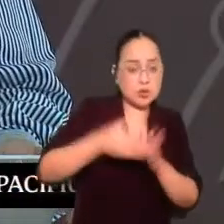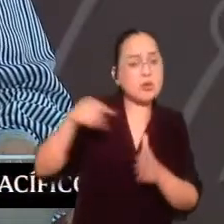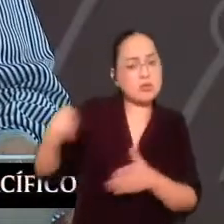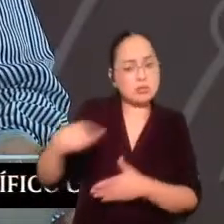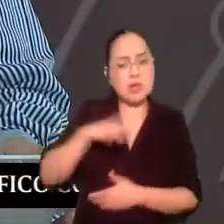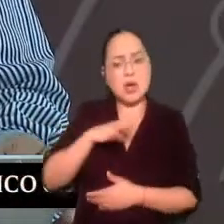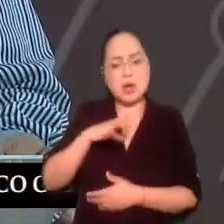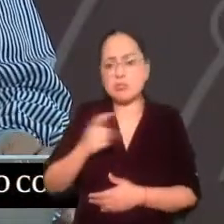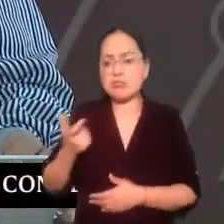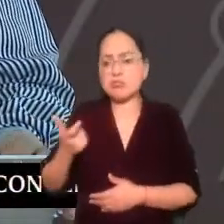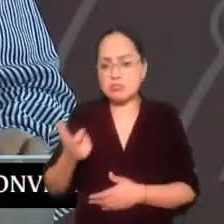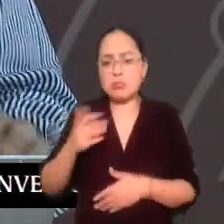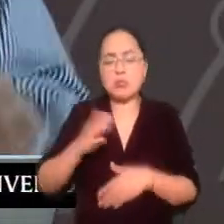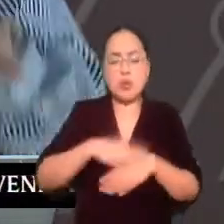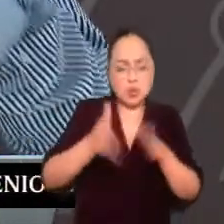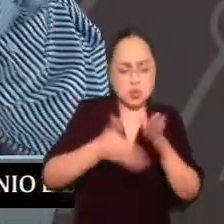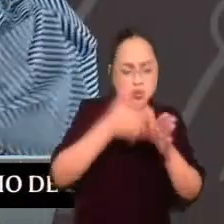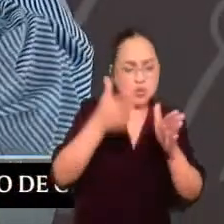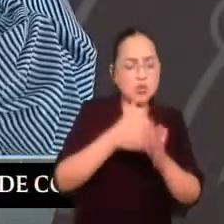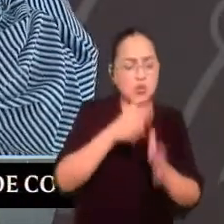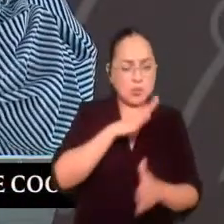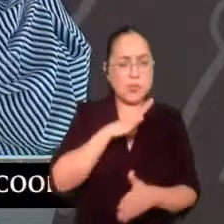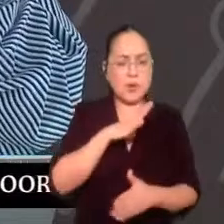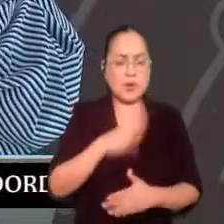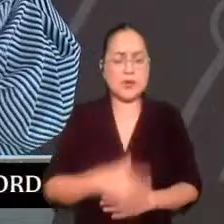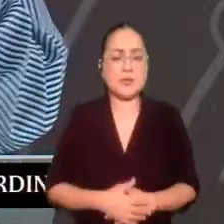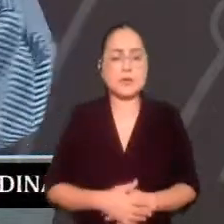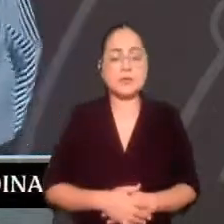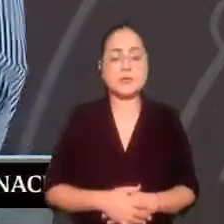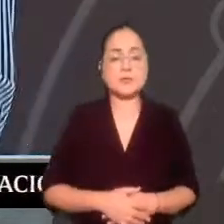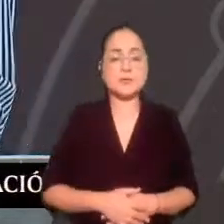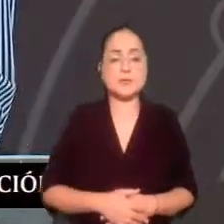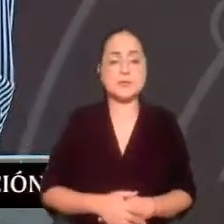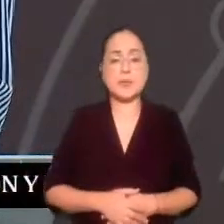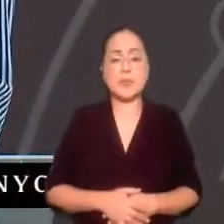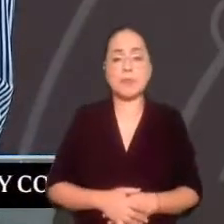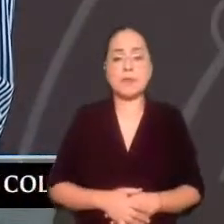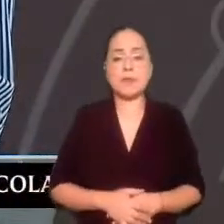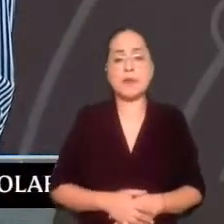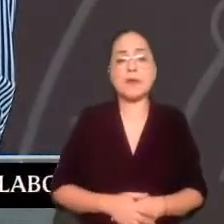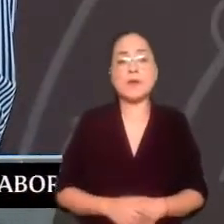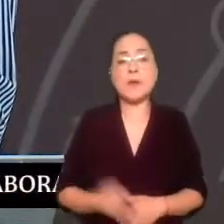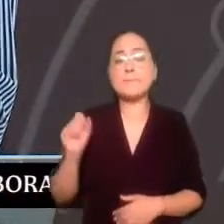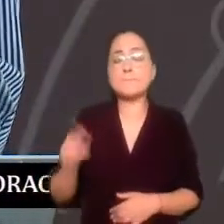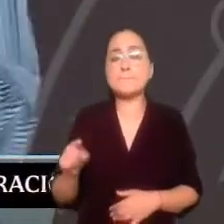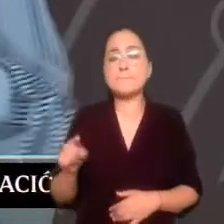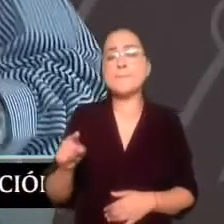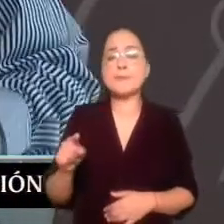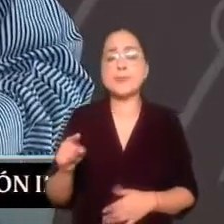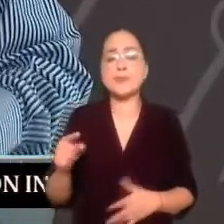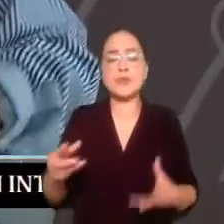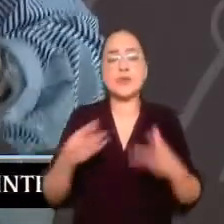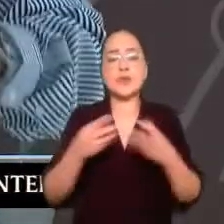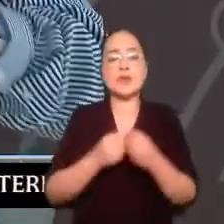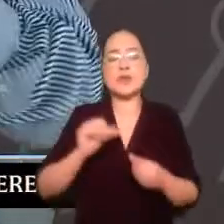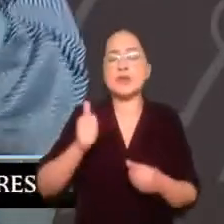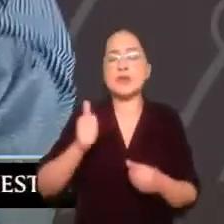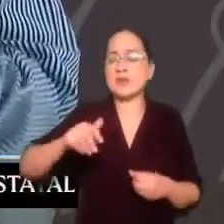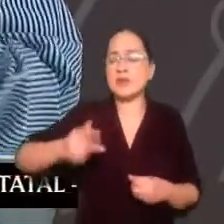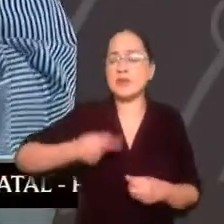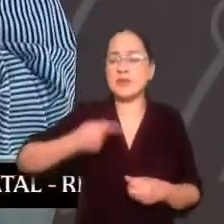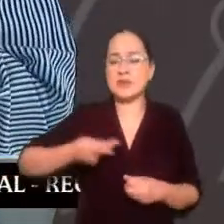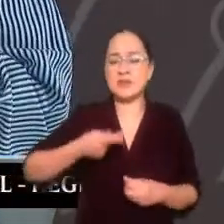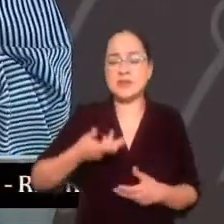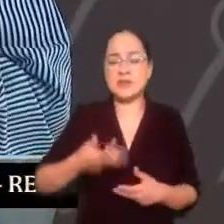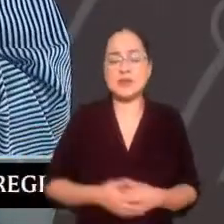Entonces, y eso está relacionado con los otros, con otras preguntas que me haces.